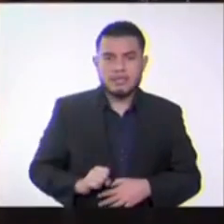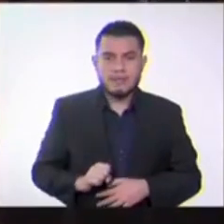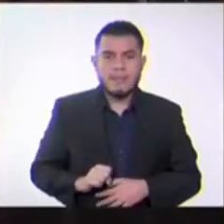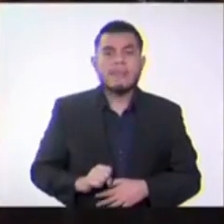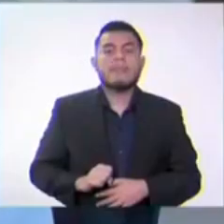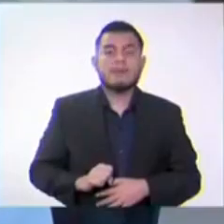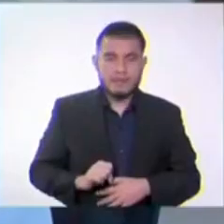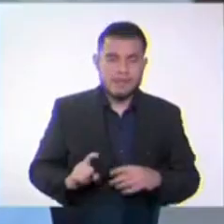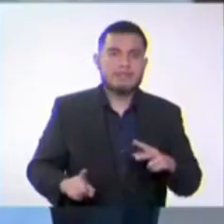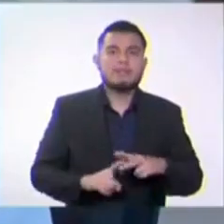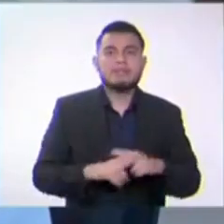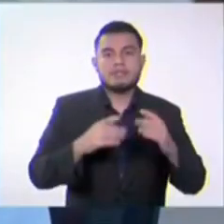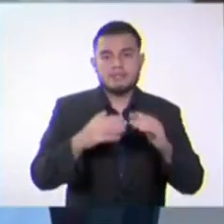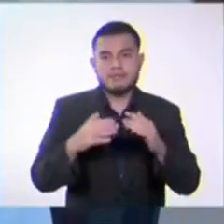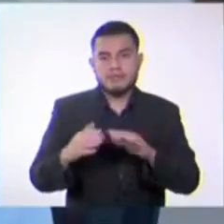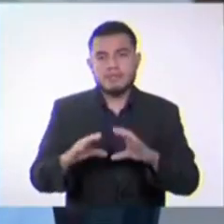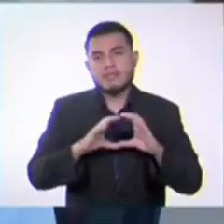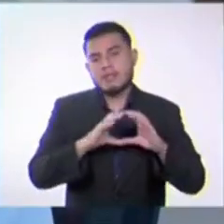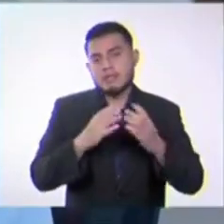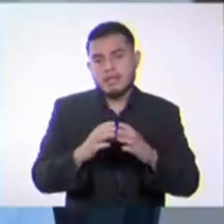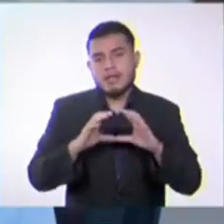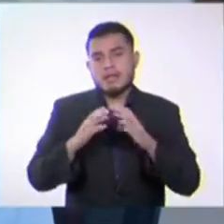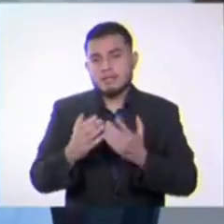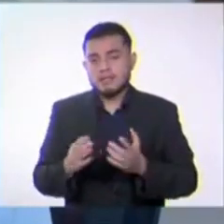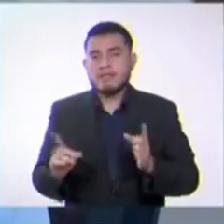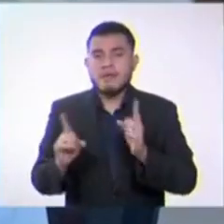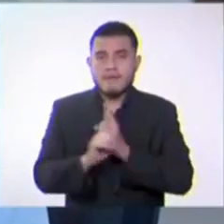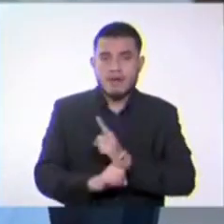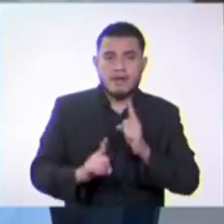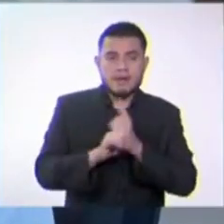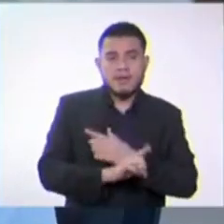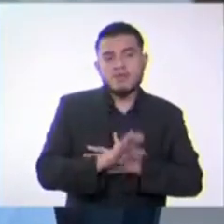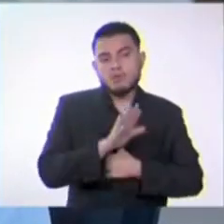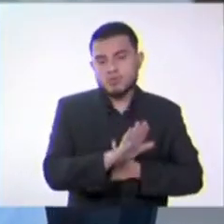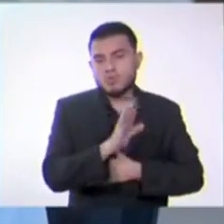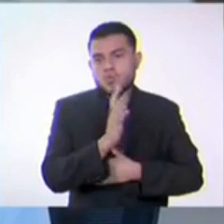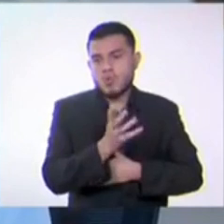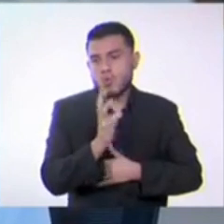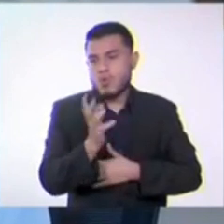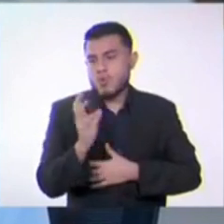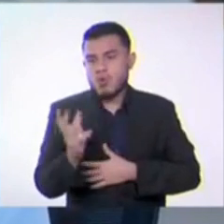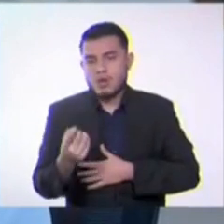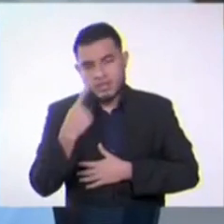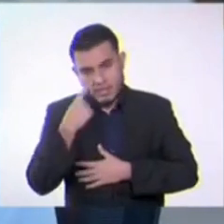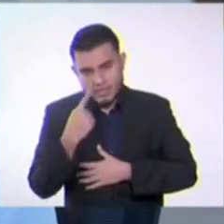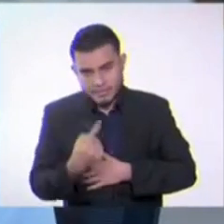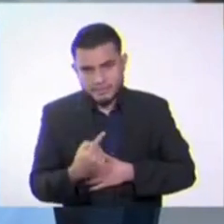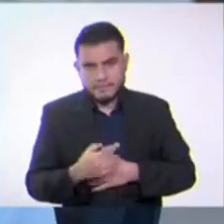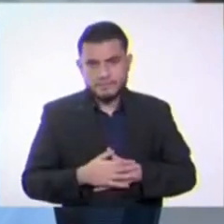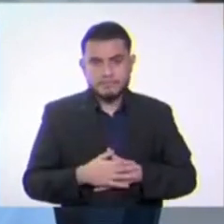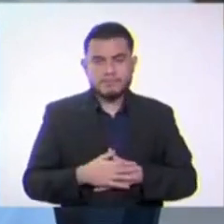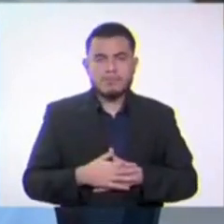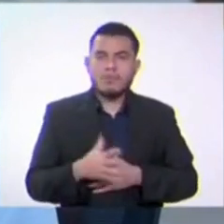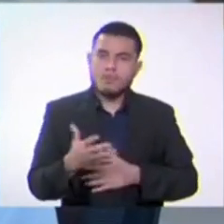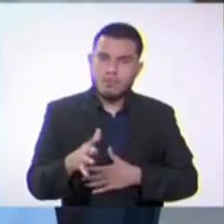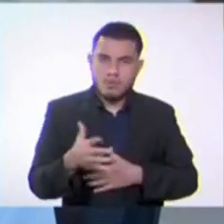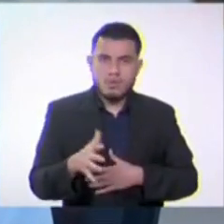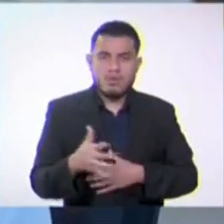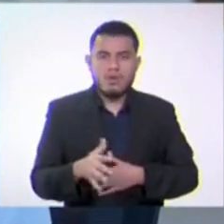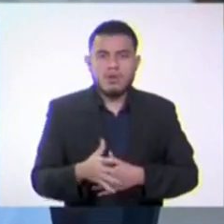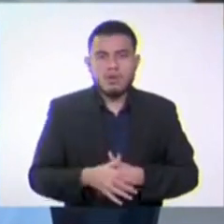existen diferentes especies que van cambiando sus tonalidades y se van poniendo un poco en